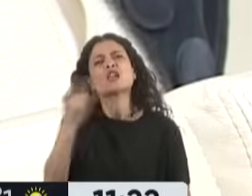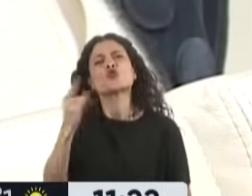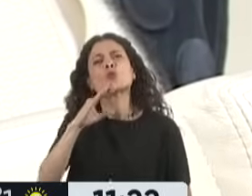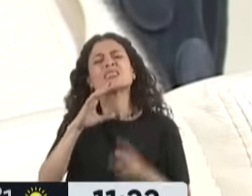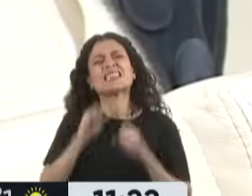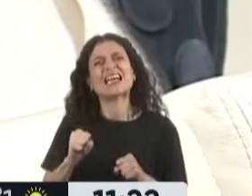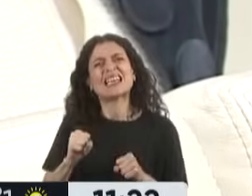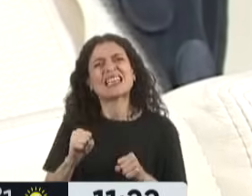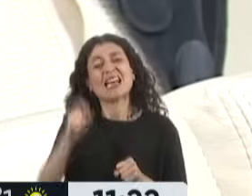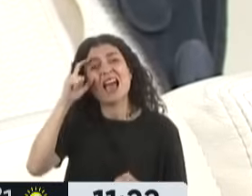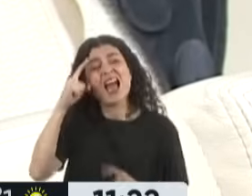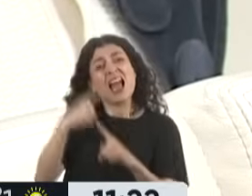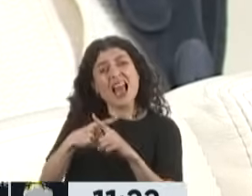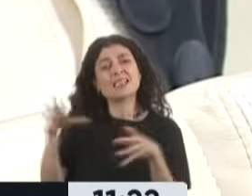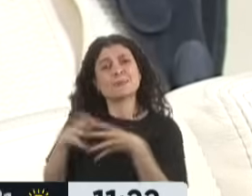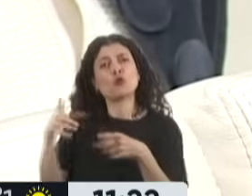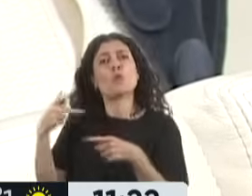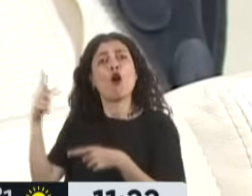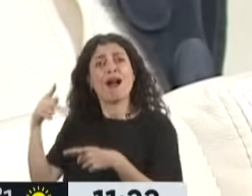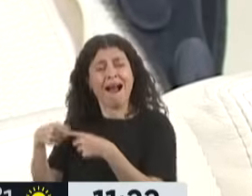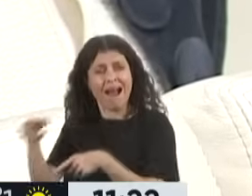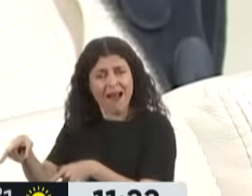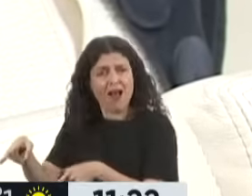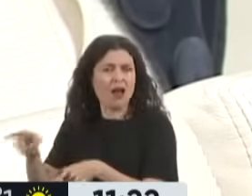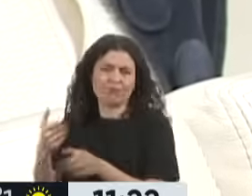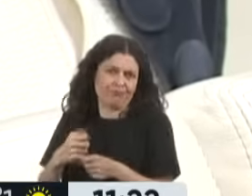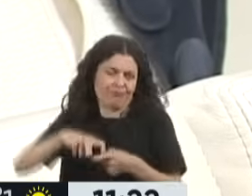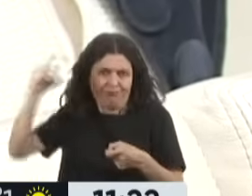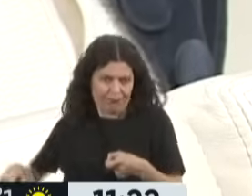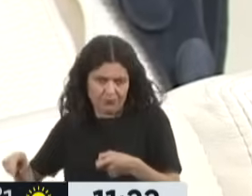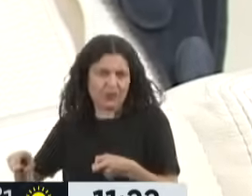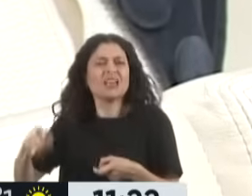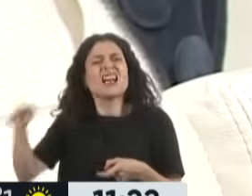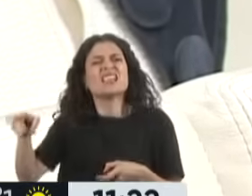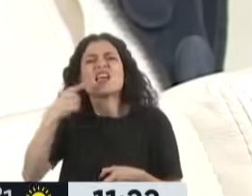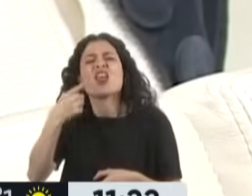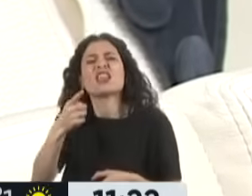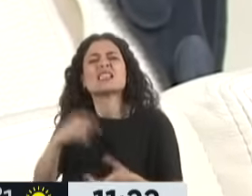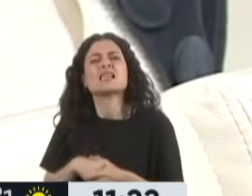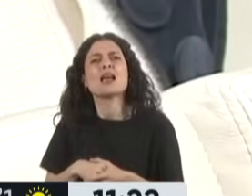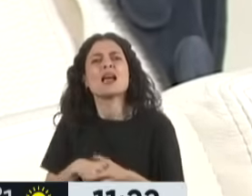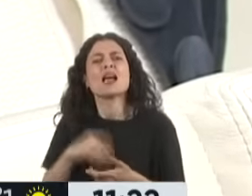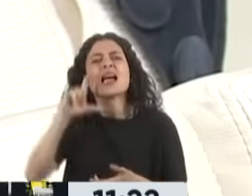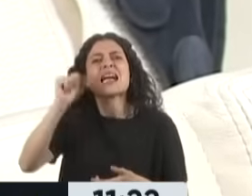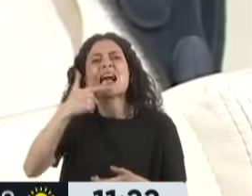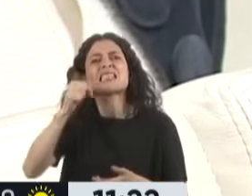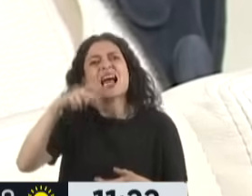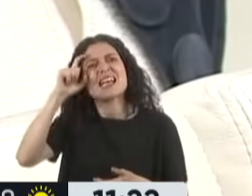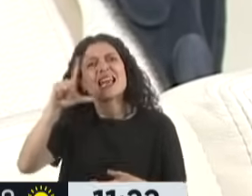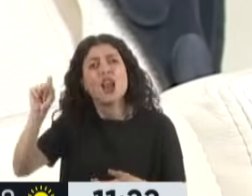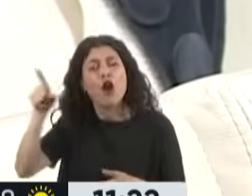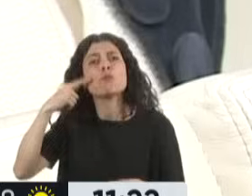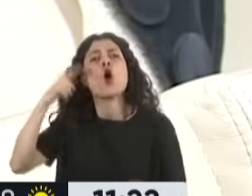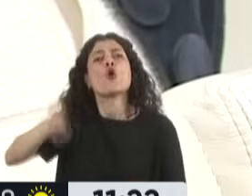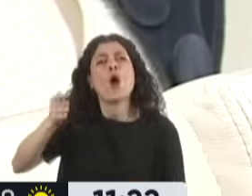Capital Humano, la ex kirchnerista Leila Gianni, quien planteó que Sebastián Casanelo es un juez militante por algunas